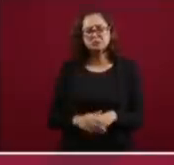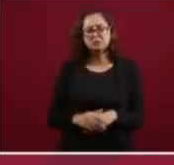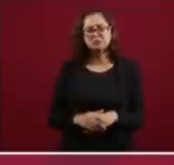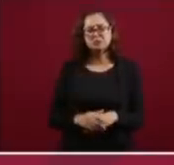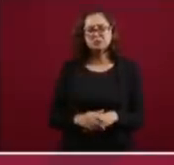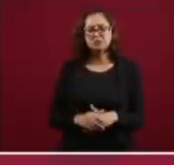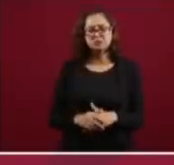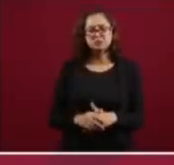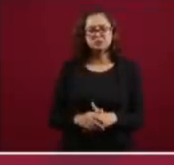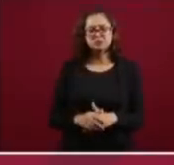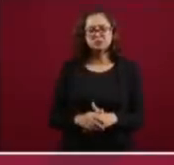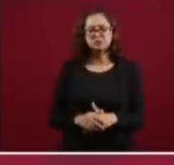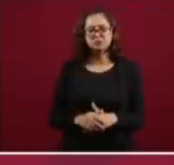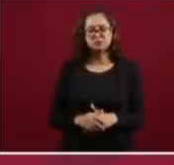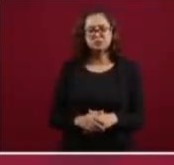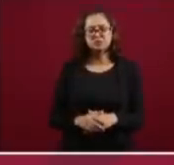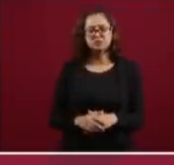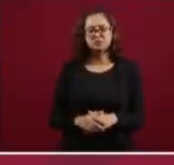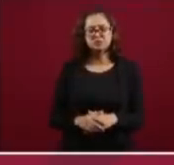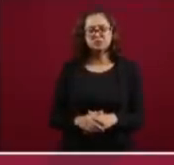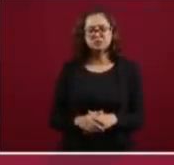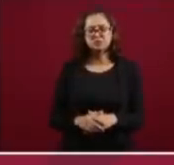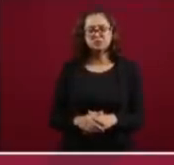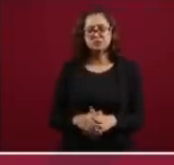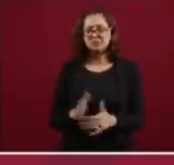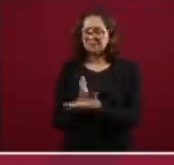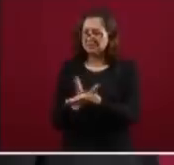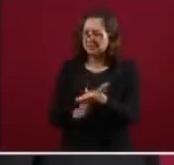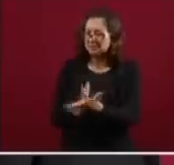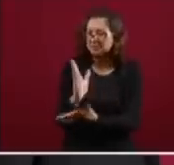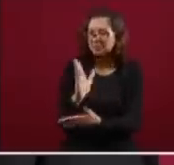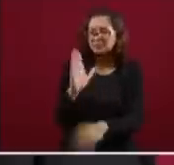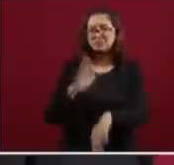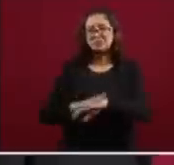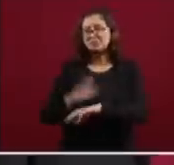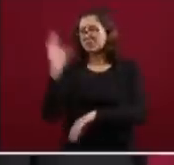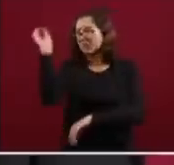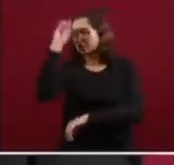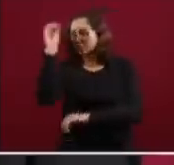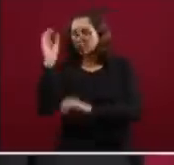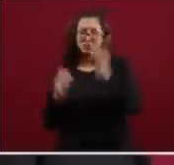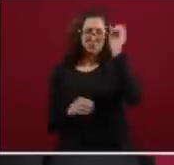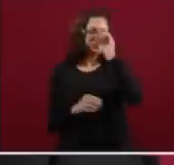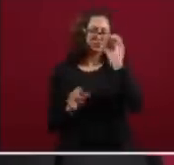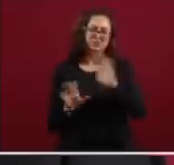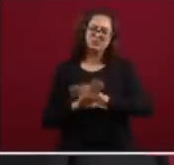no puedo opinar más ya ha hablado